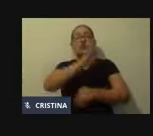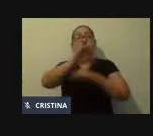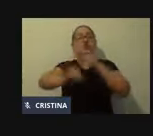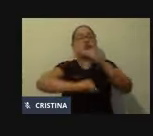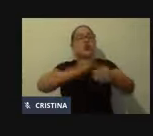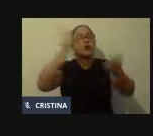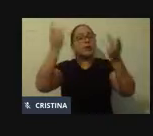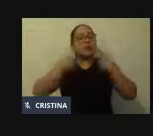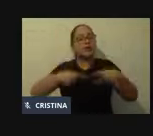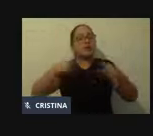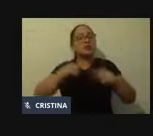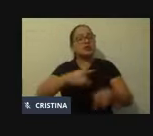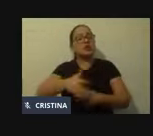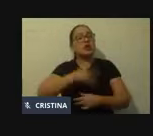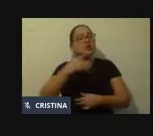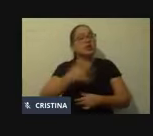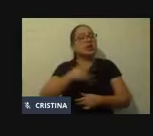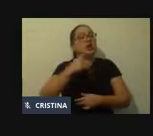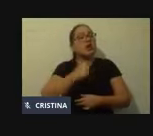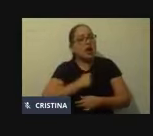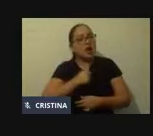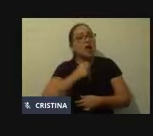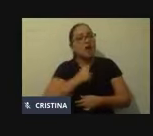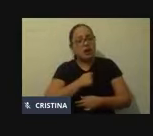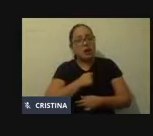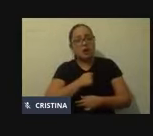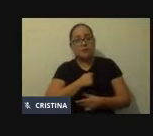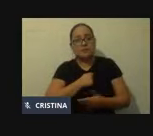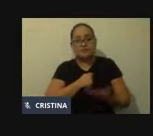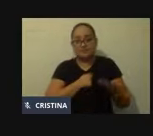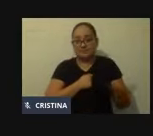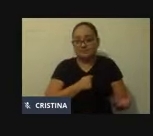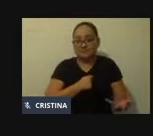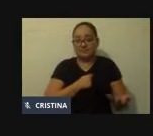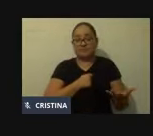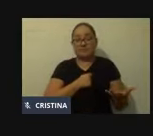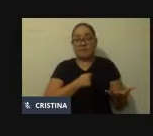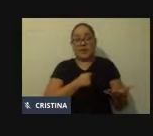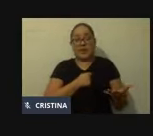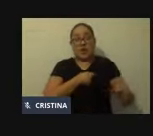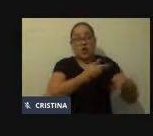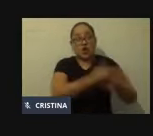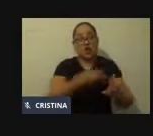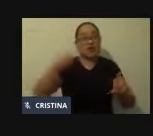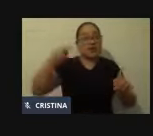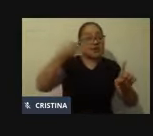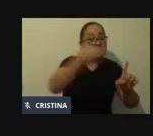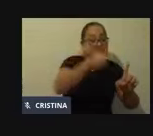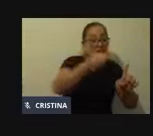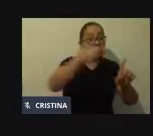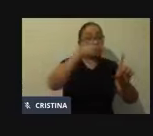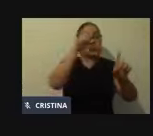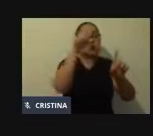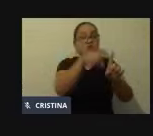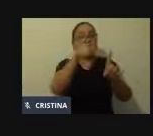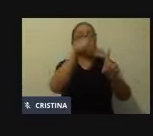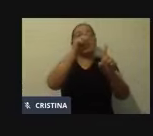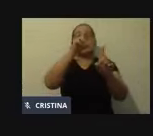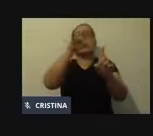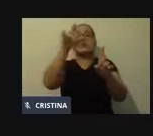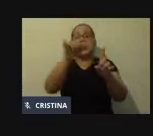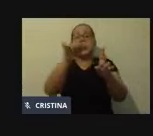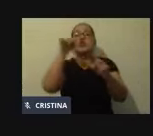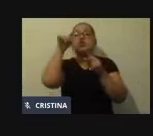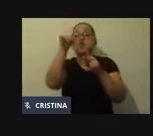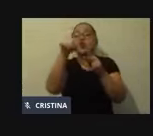quien parece estar enfermo, o sea, no es una cosa que te quiera segregar a ti, a mí, Trixia, me dijeron y me hicieron, no, es